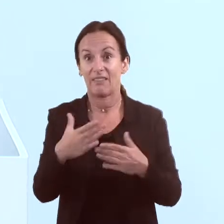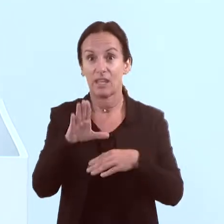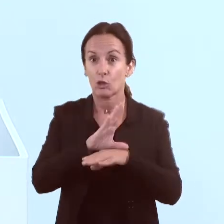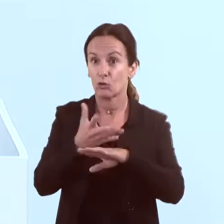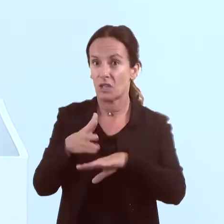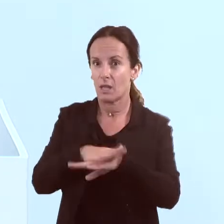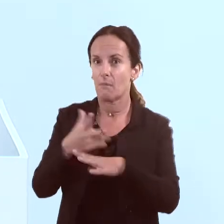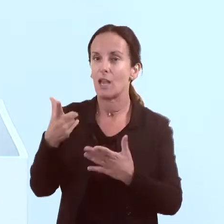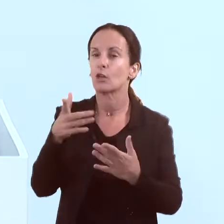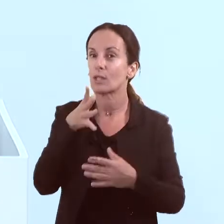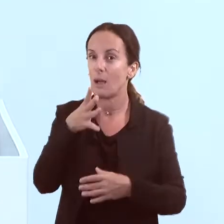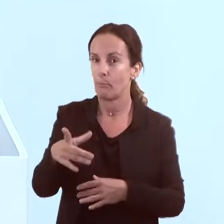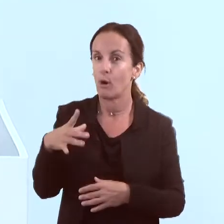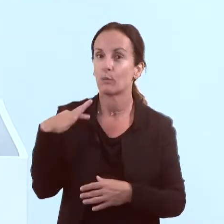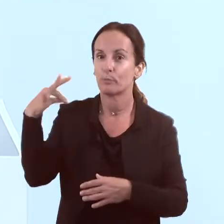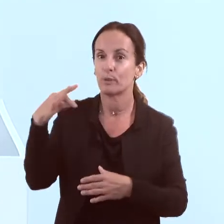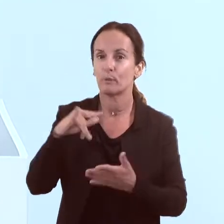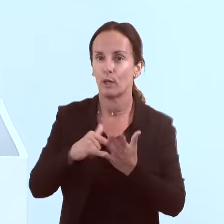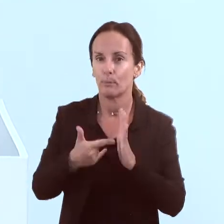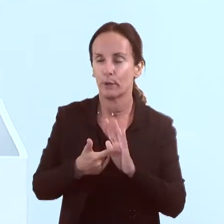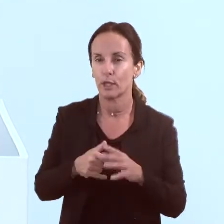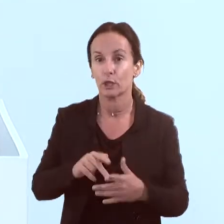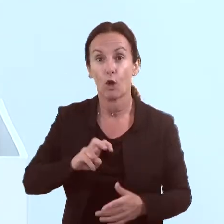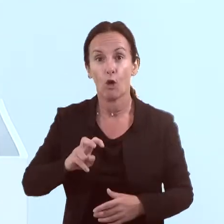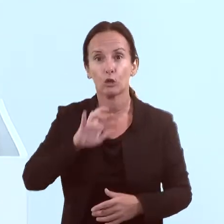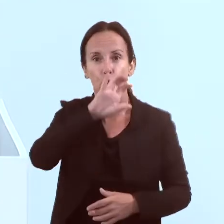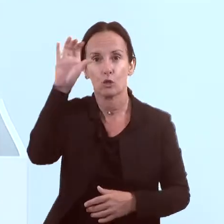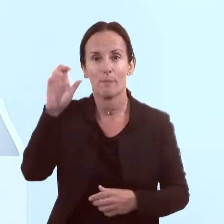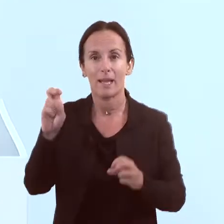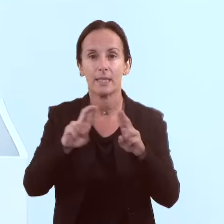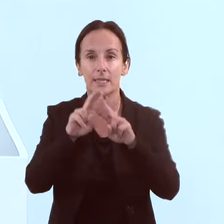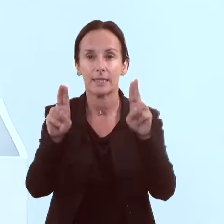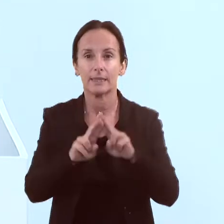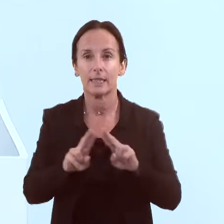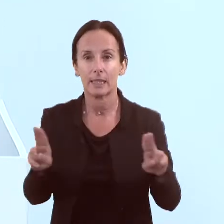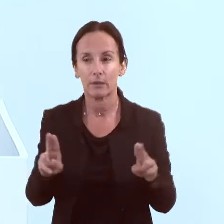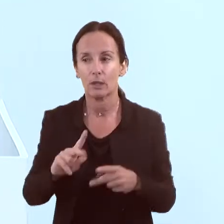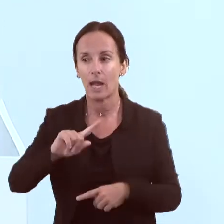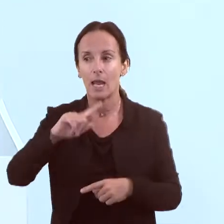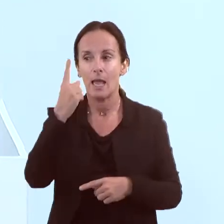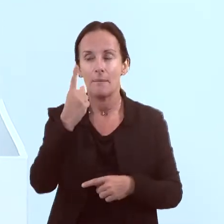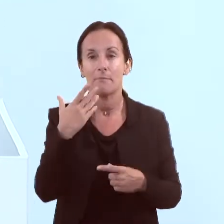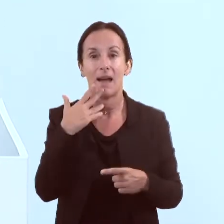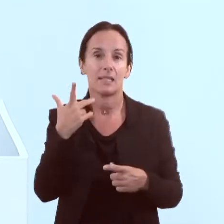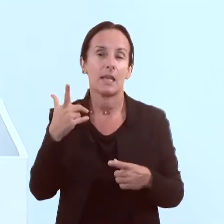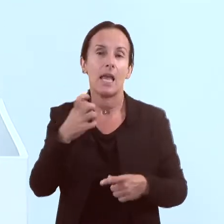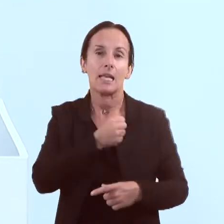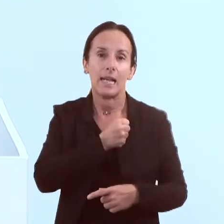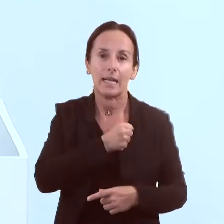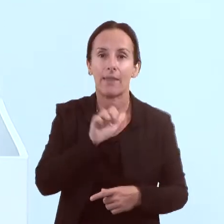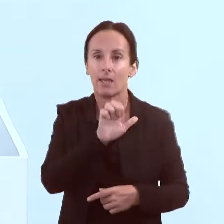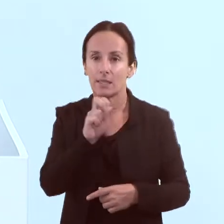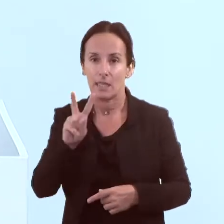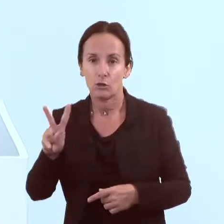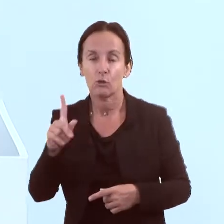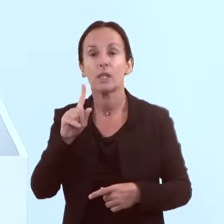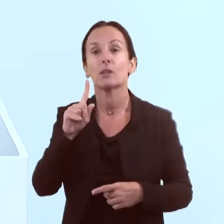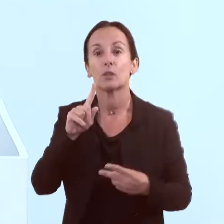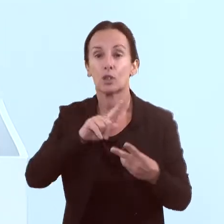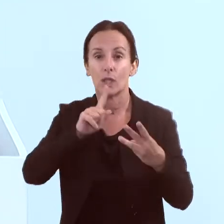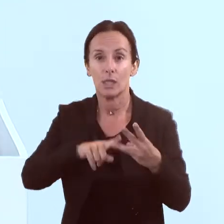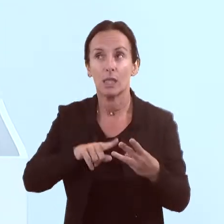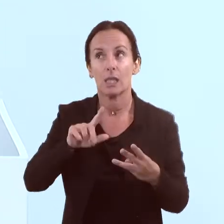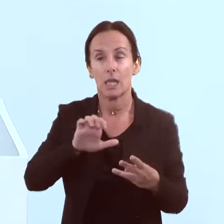trabajar. En otros países, a nivel internacional, sobre todo Canadá, Estados Unidos y algunos países de la Unión Europea, han desarrollado